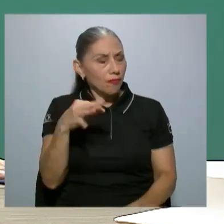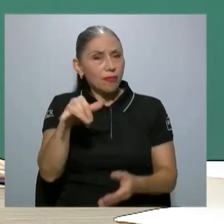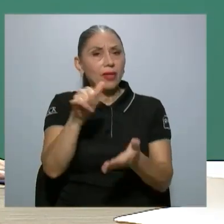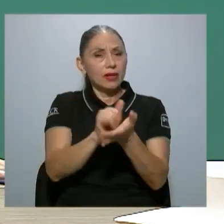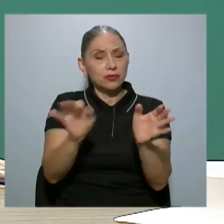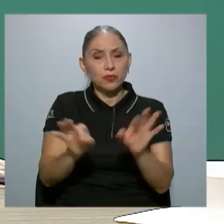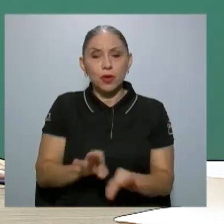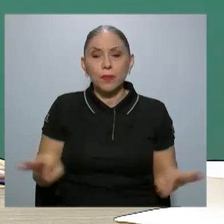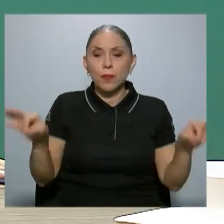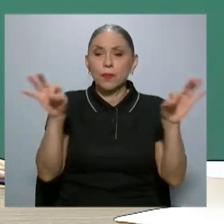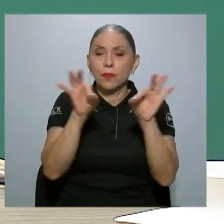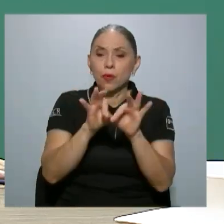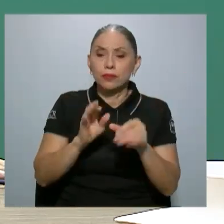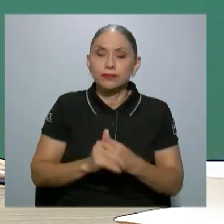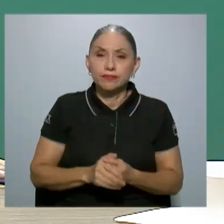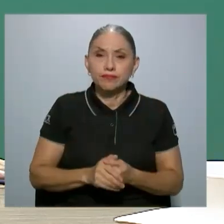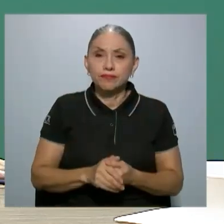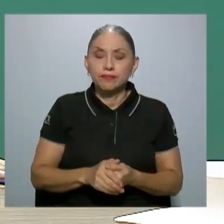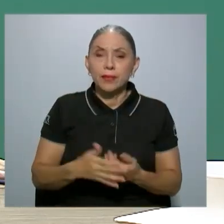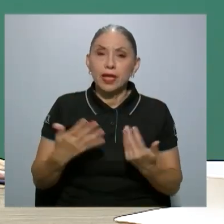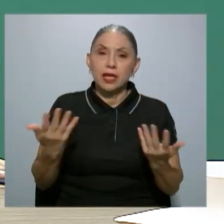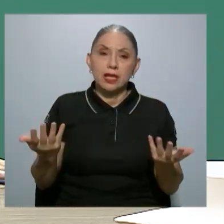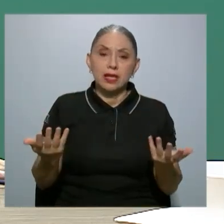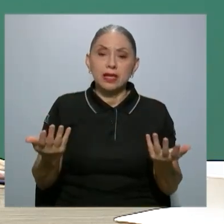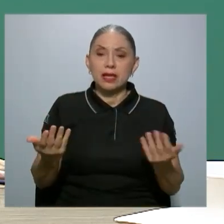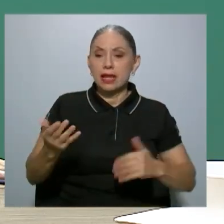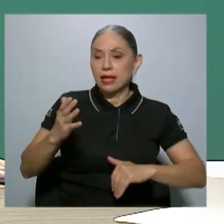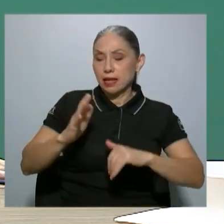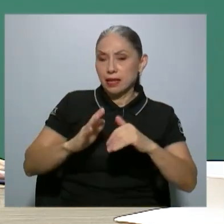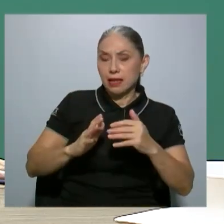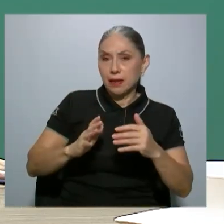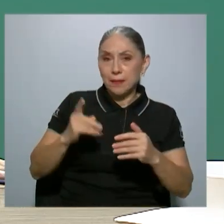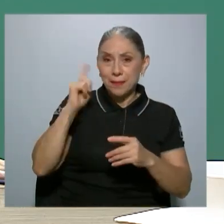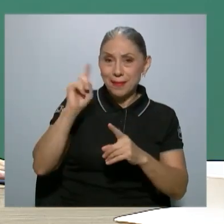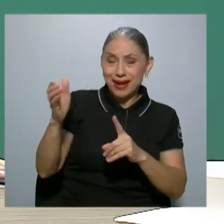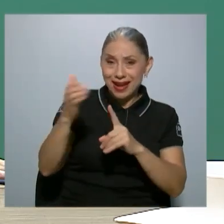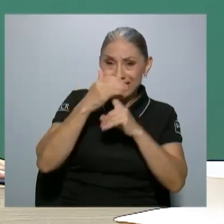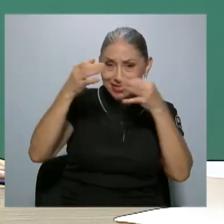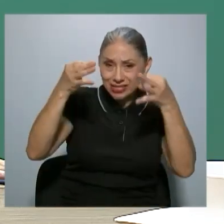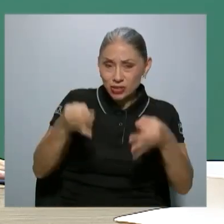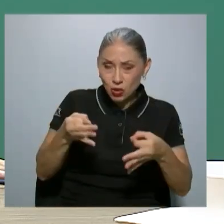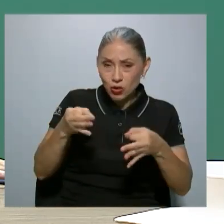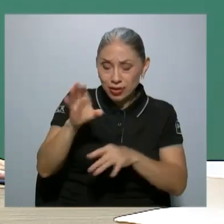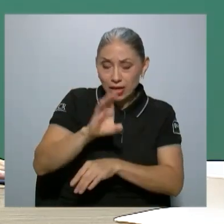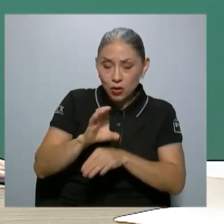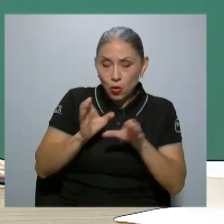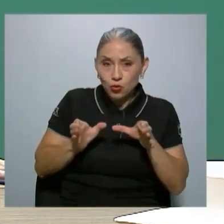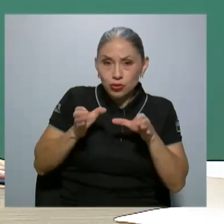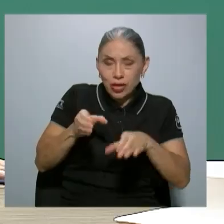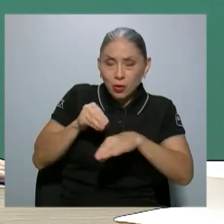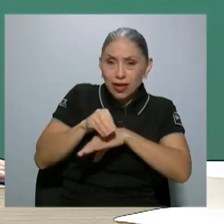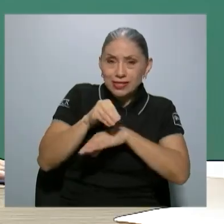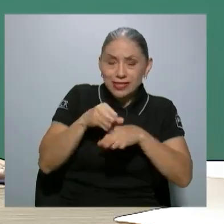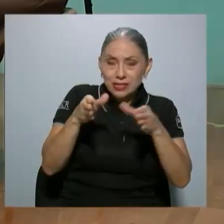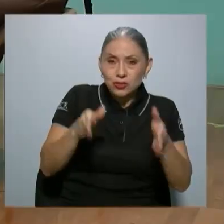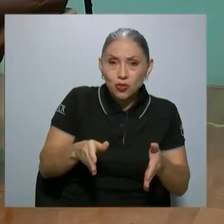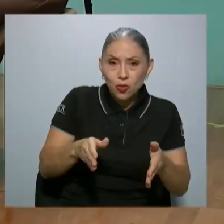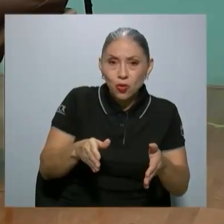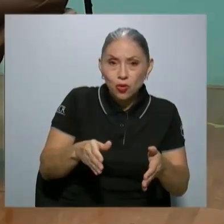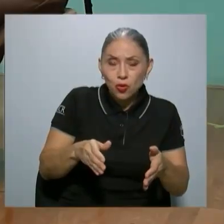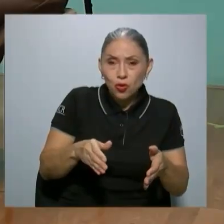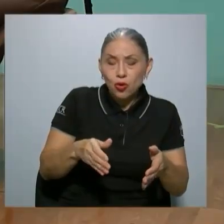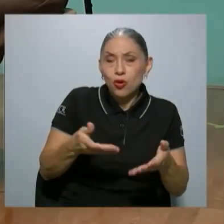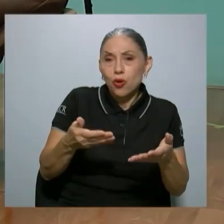y de alguna manera la facultad en la decisión del Consejo Asesor, o como quiera que se fuera a llamar eso,